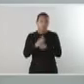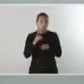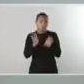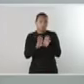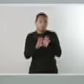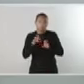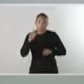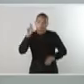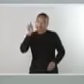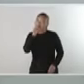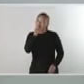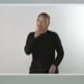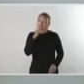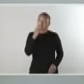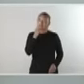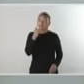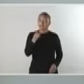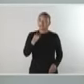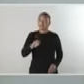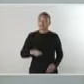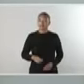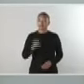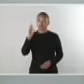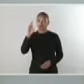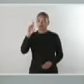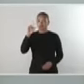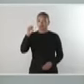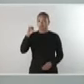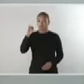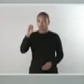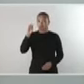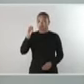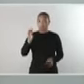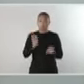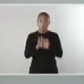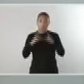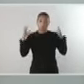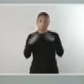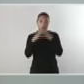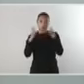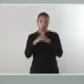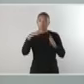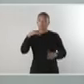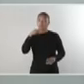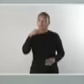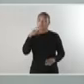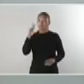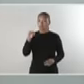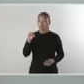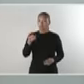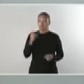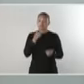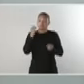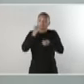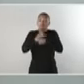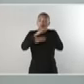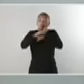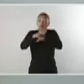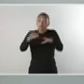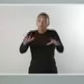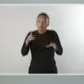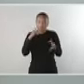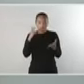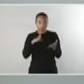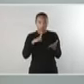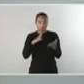mentira lo que dice Ezequiel Francisco no es una guerra sucia es información documentada y a eso te invito